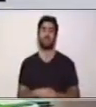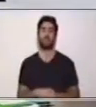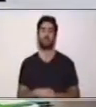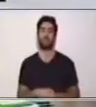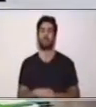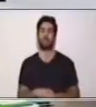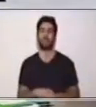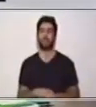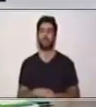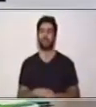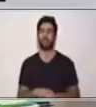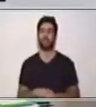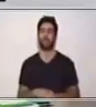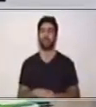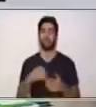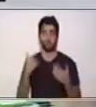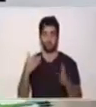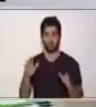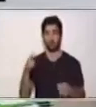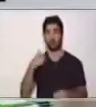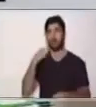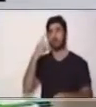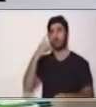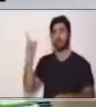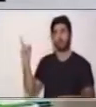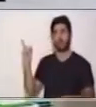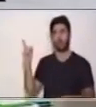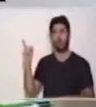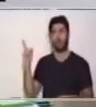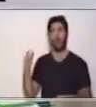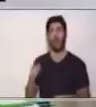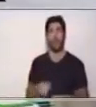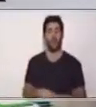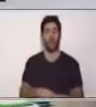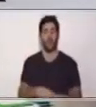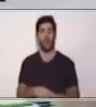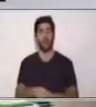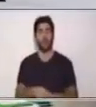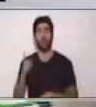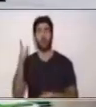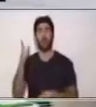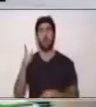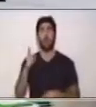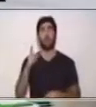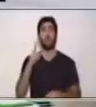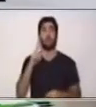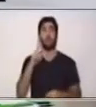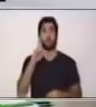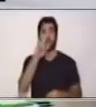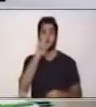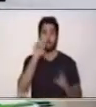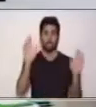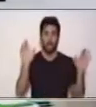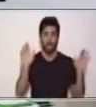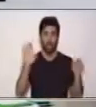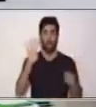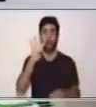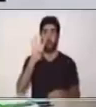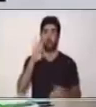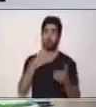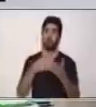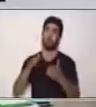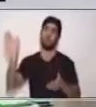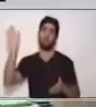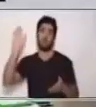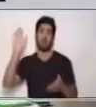Luego, veo y digo, se van cuatro pajaritos. Bueno,